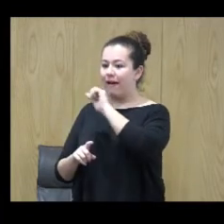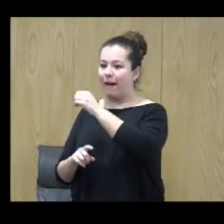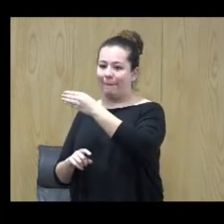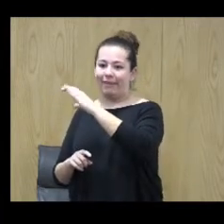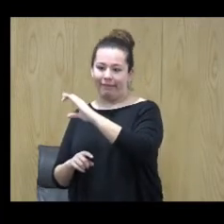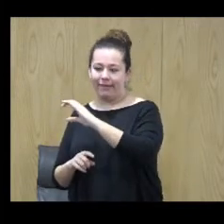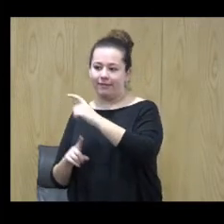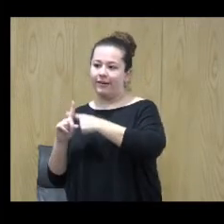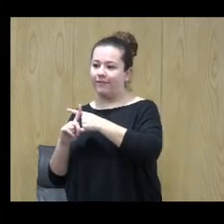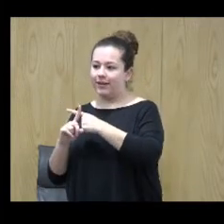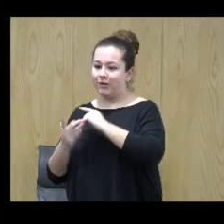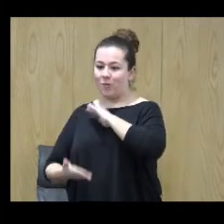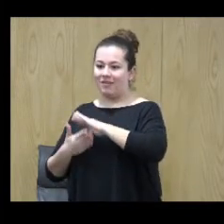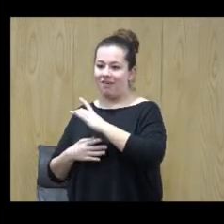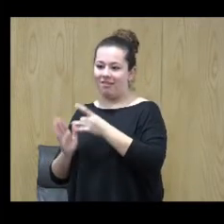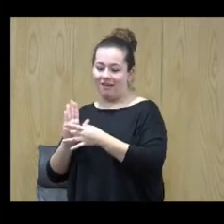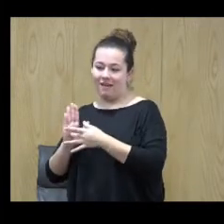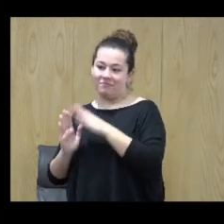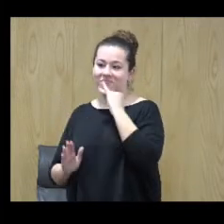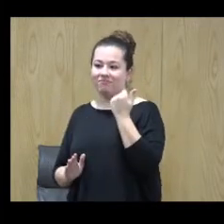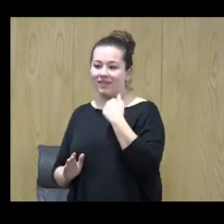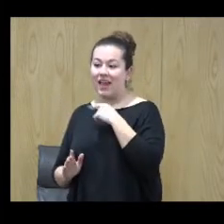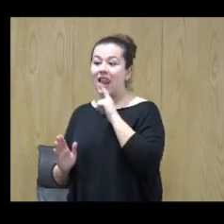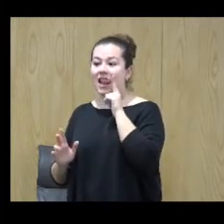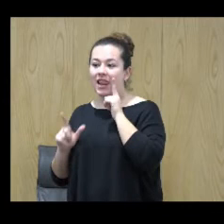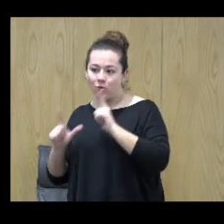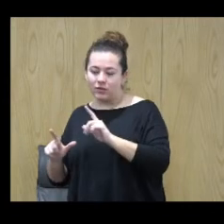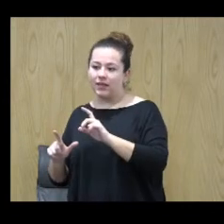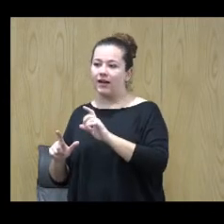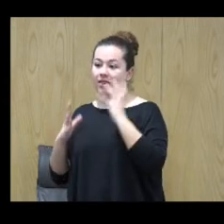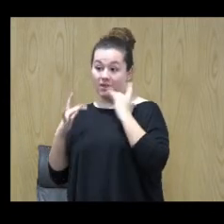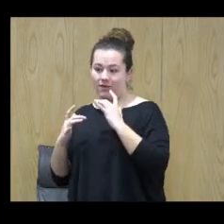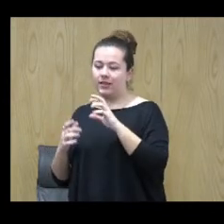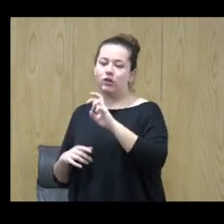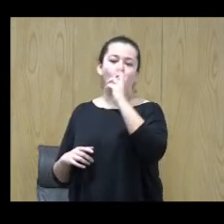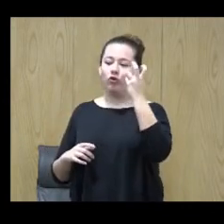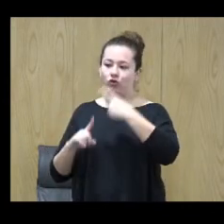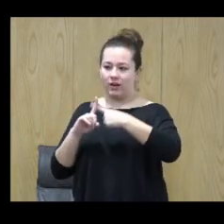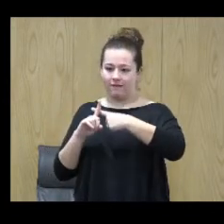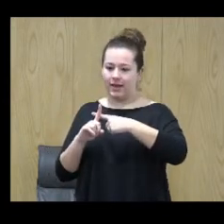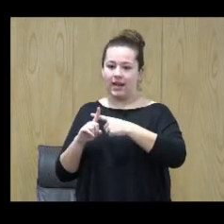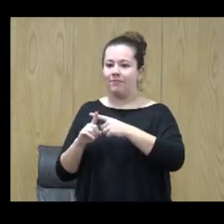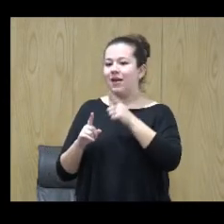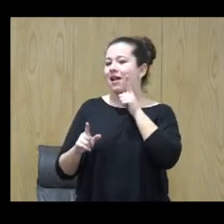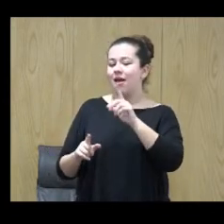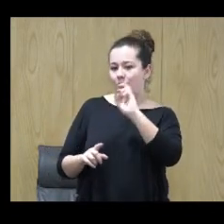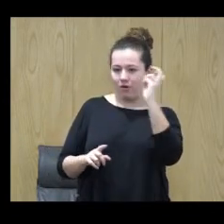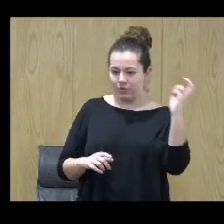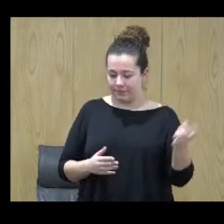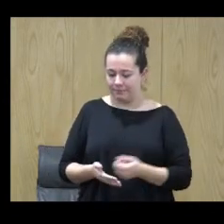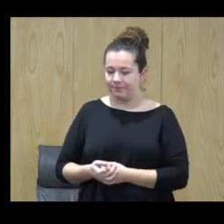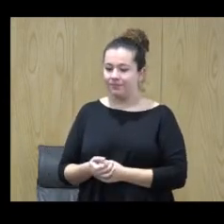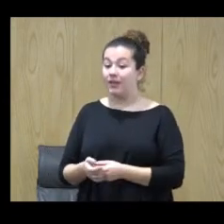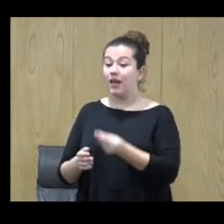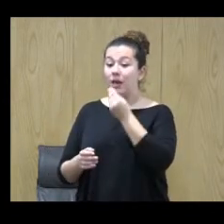de competencia lingüística que ofrece el Cervantes o cualquier otro nivel de cualquier otra lengua en cualquier otro país. Y,